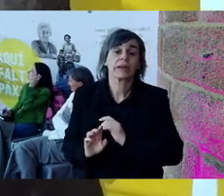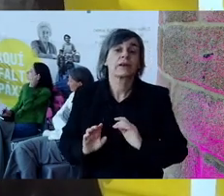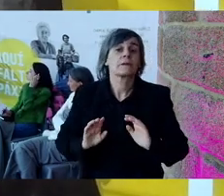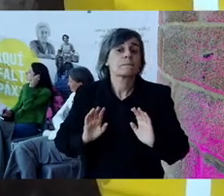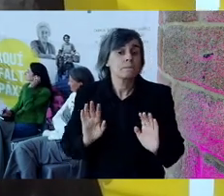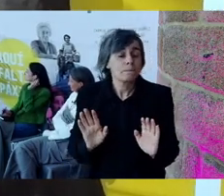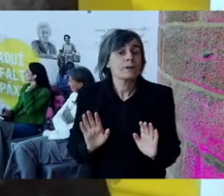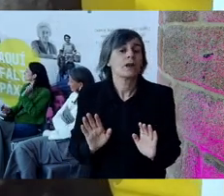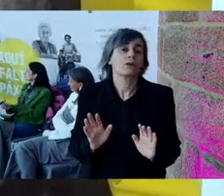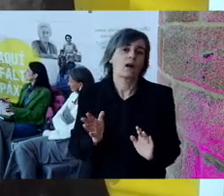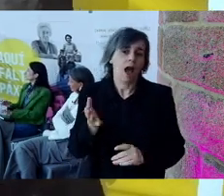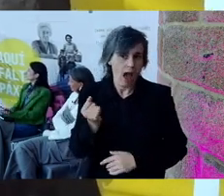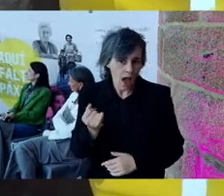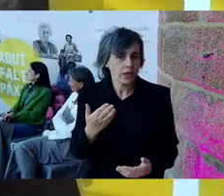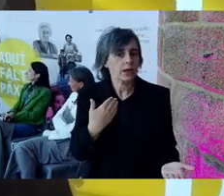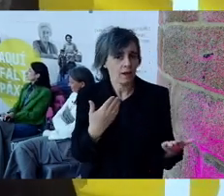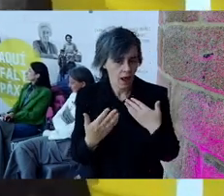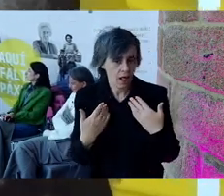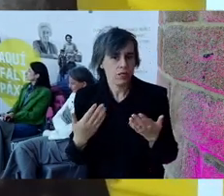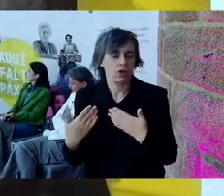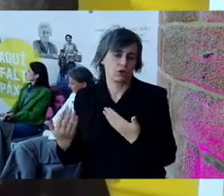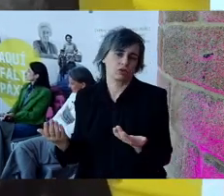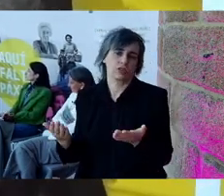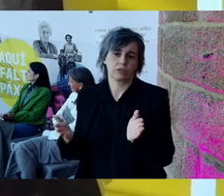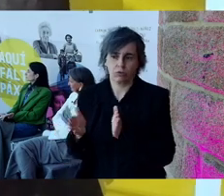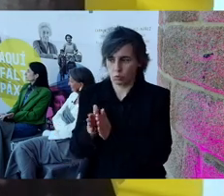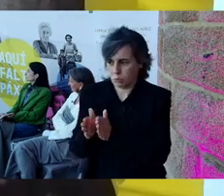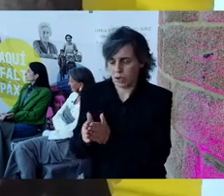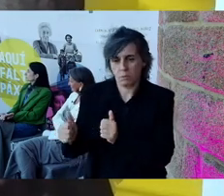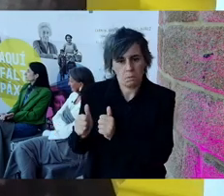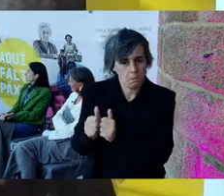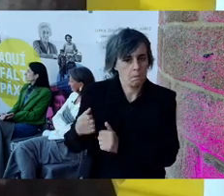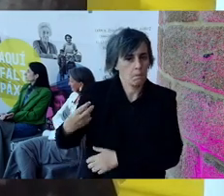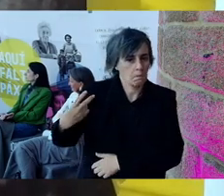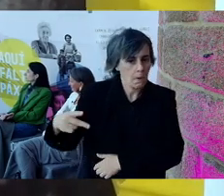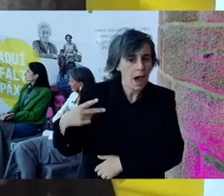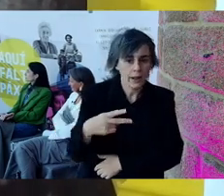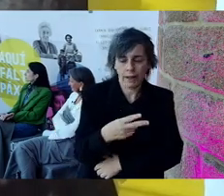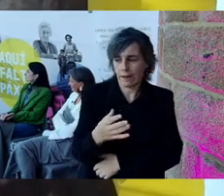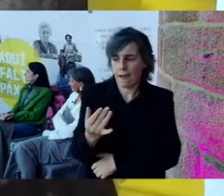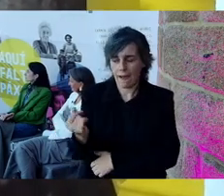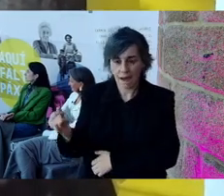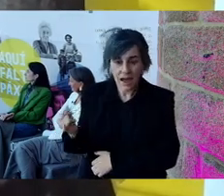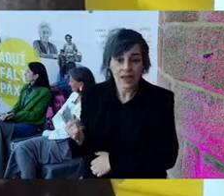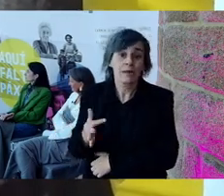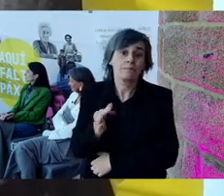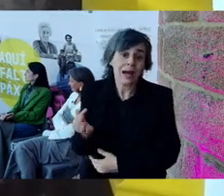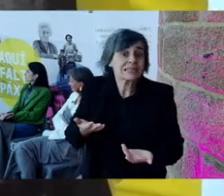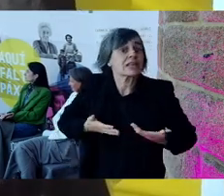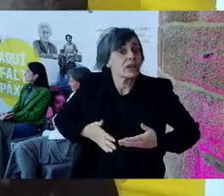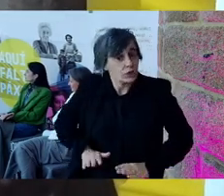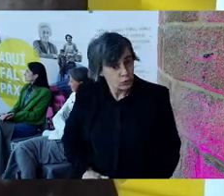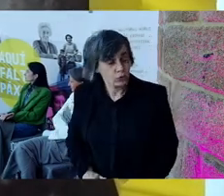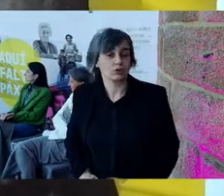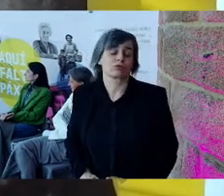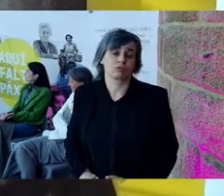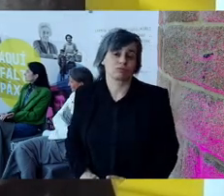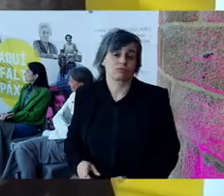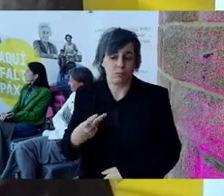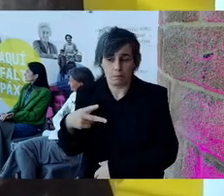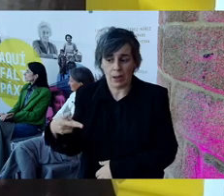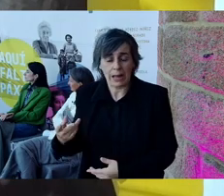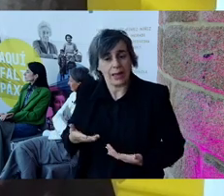pero sí ten relacións, ten compañeiros, que non, e fillos con